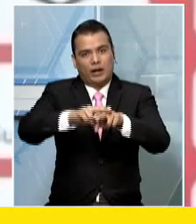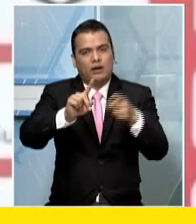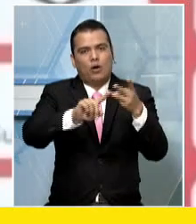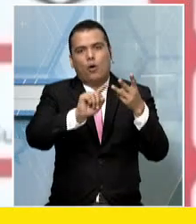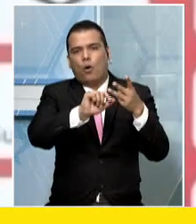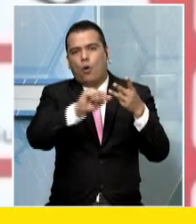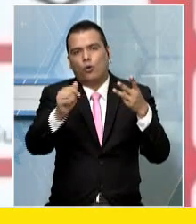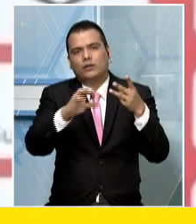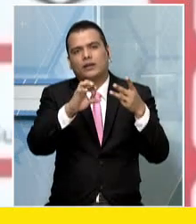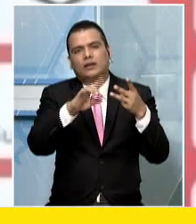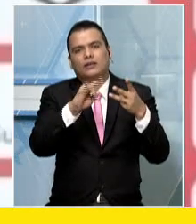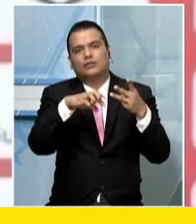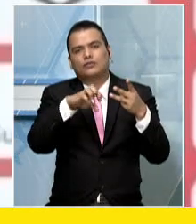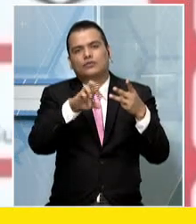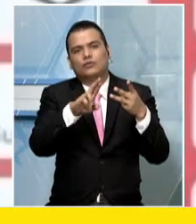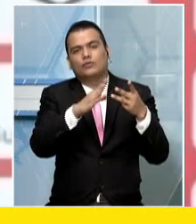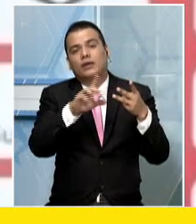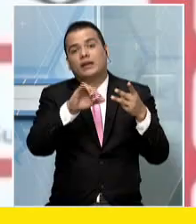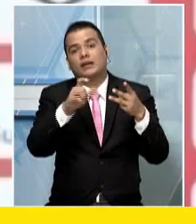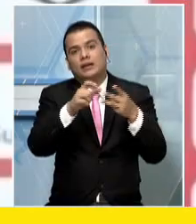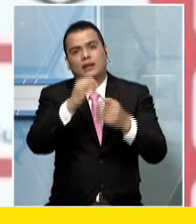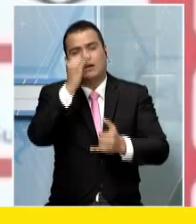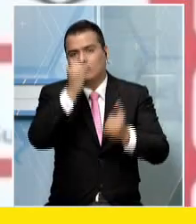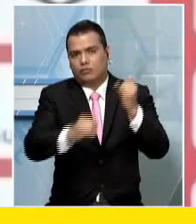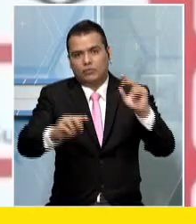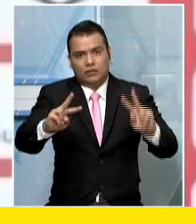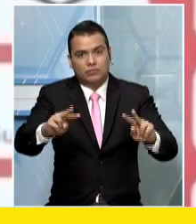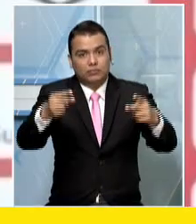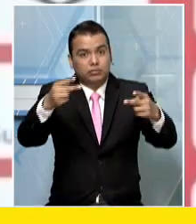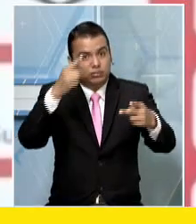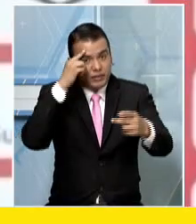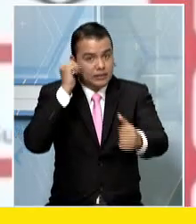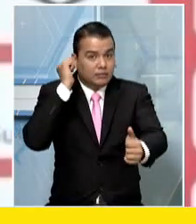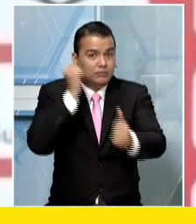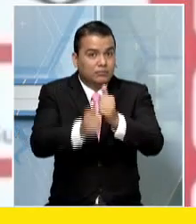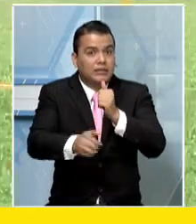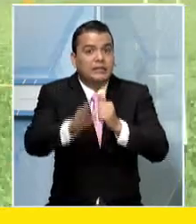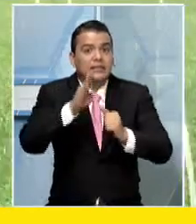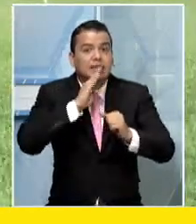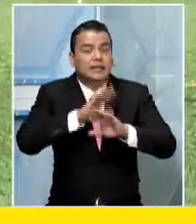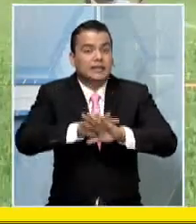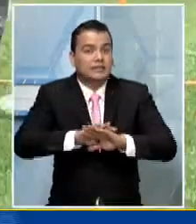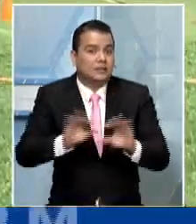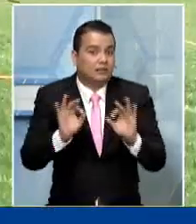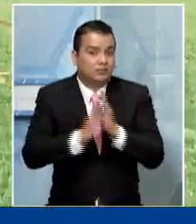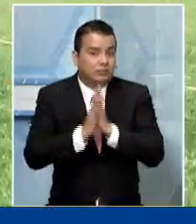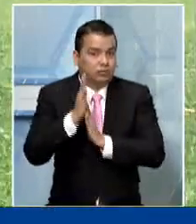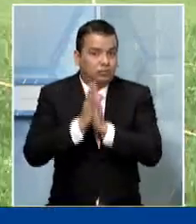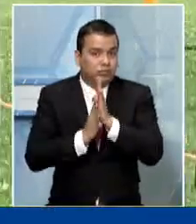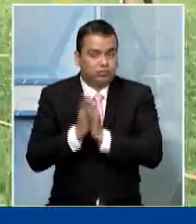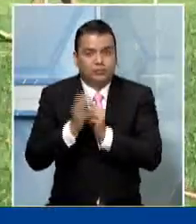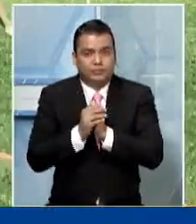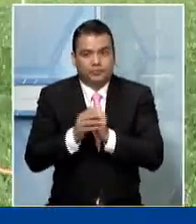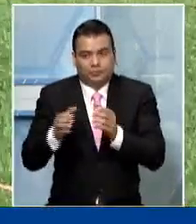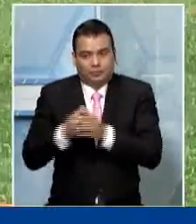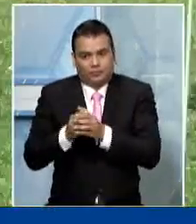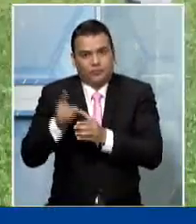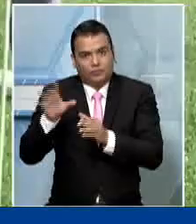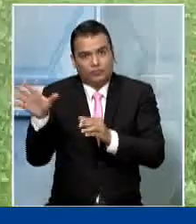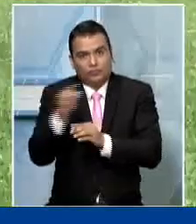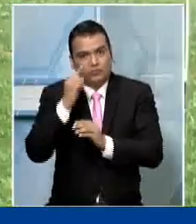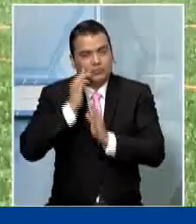Superliga, que es una final ya para disputar un título y queremos eso. Graterol y sus compañeros le apuestan a una